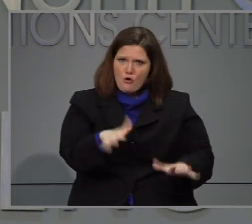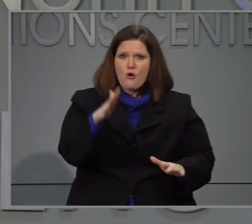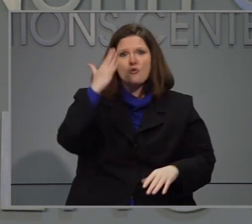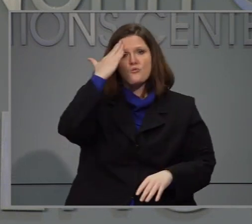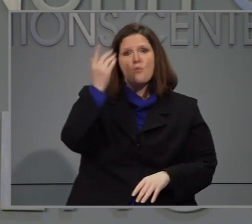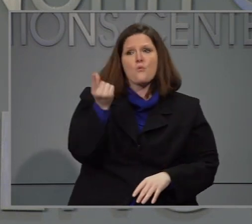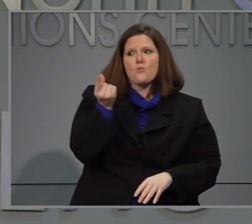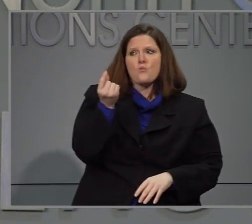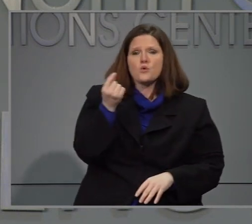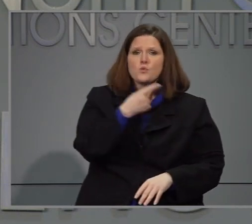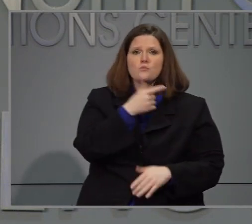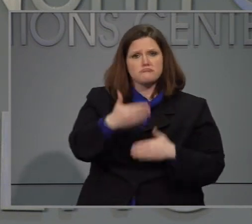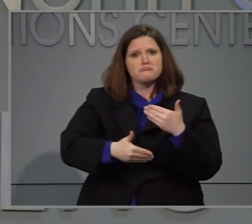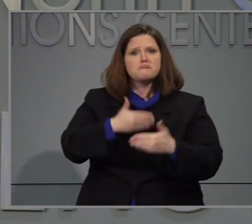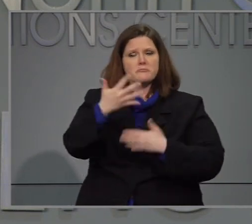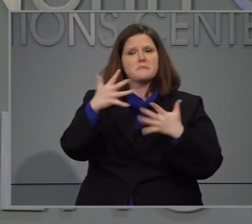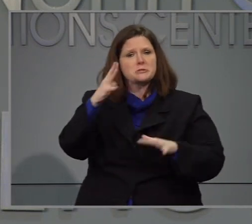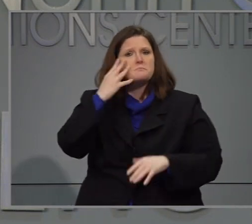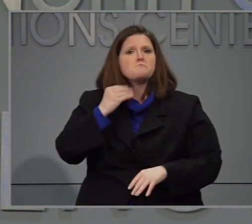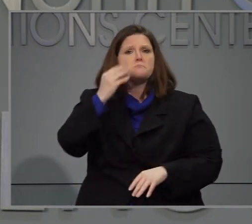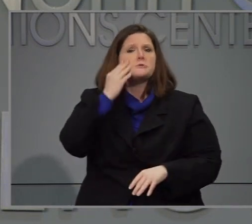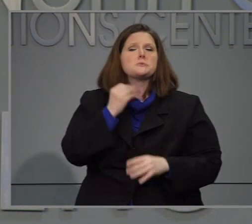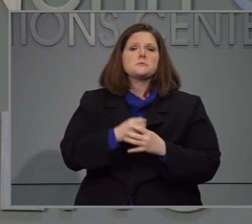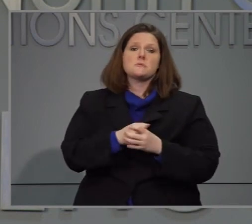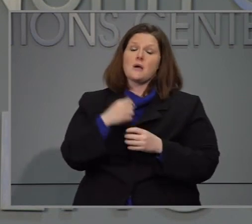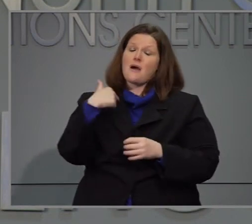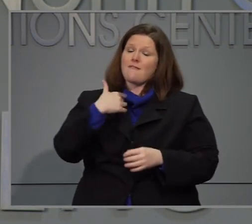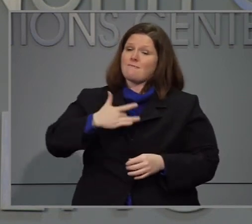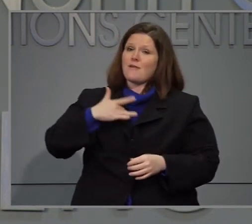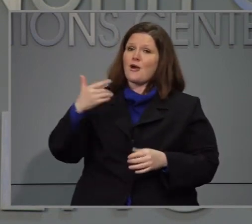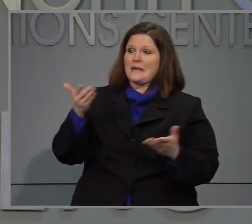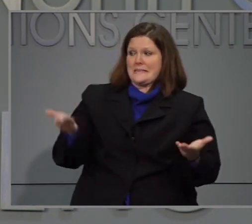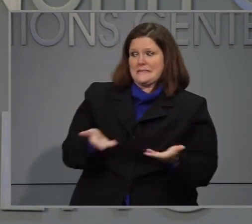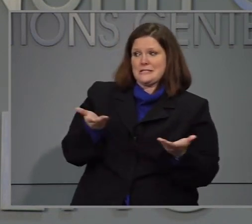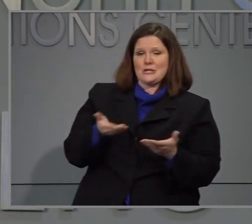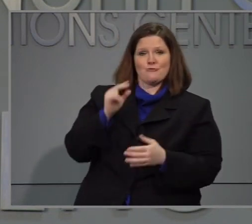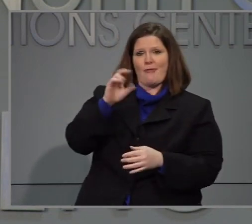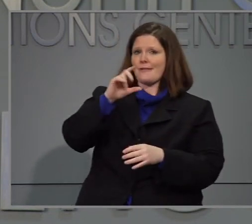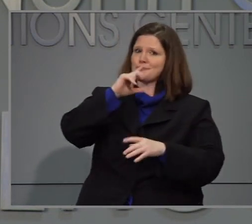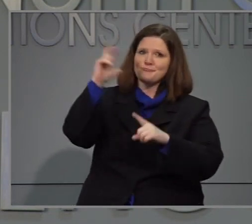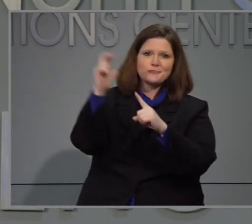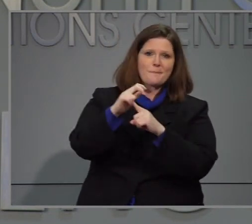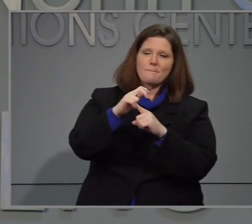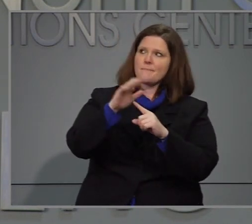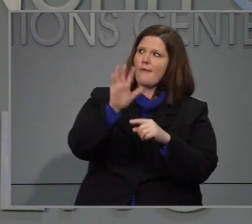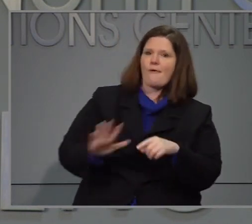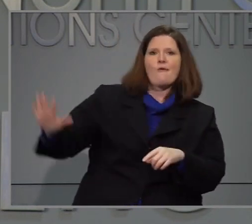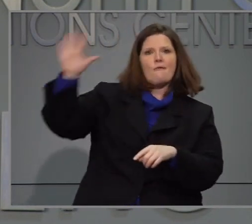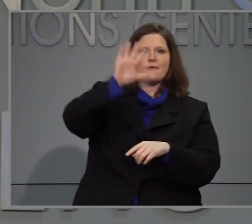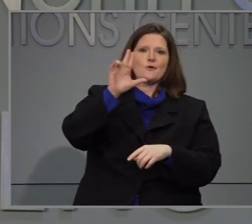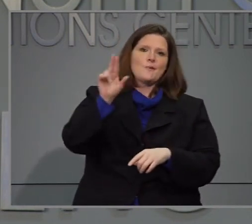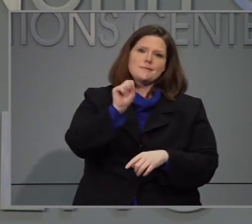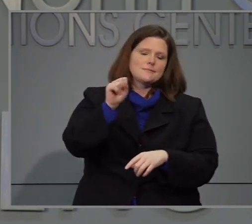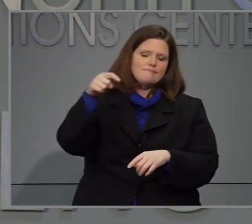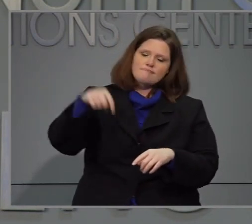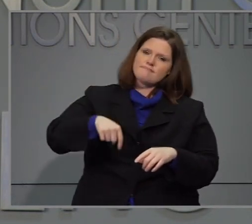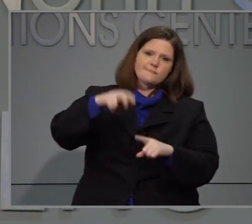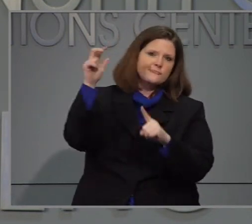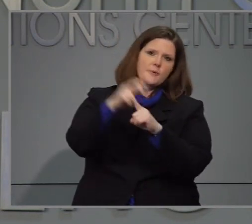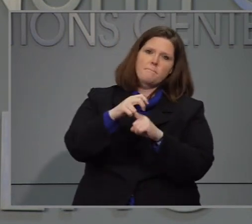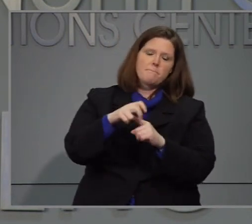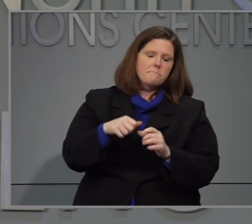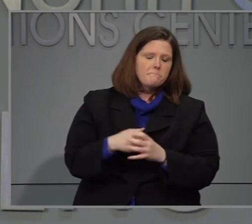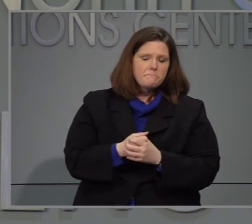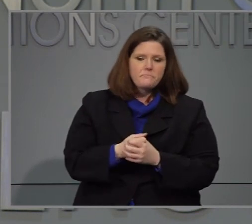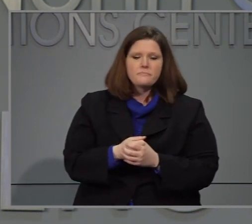qué tenemos que hacer. Tenemos de los mejores centros de operación de emergencia en el país,